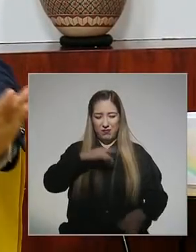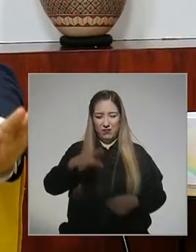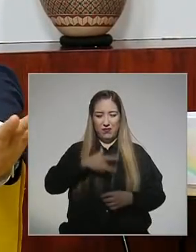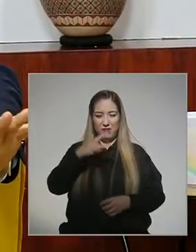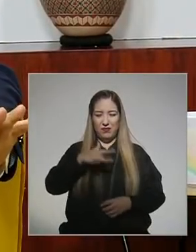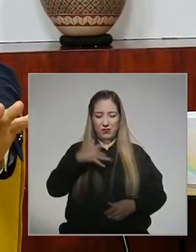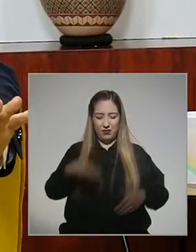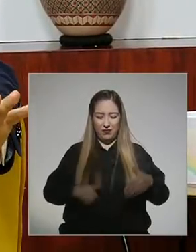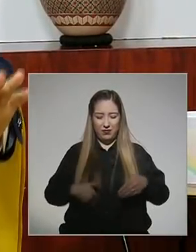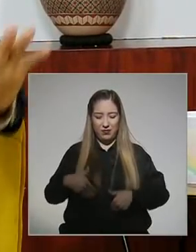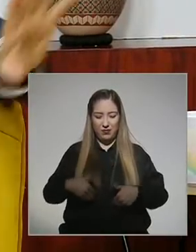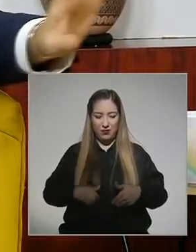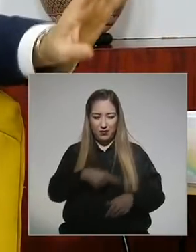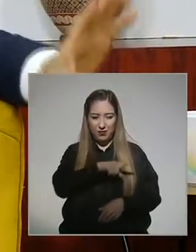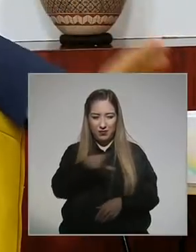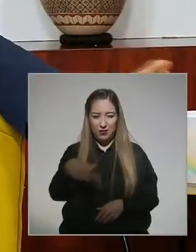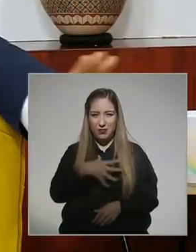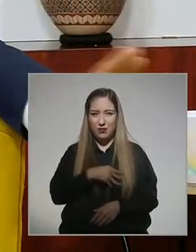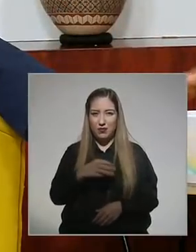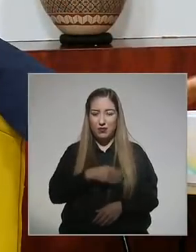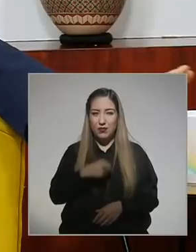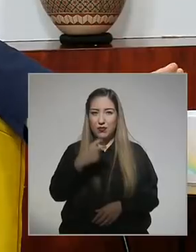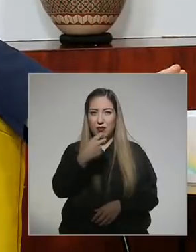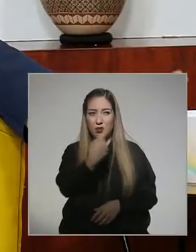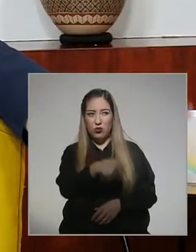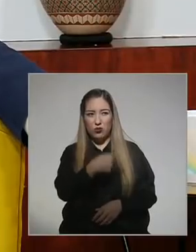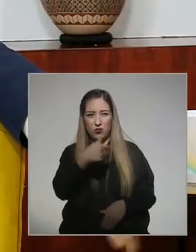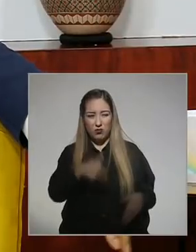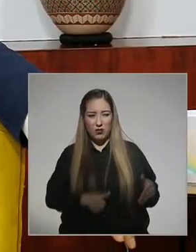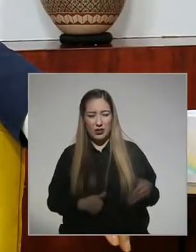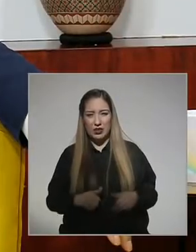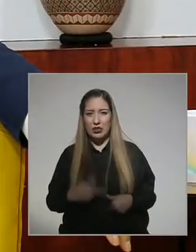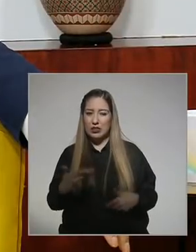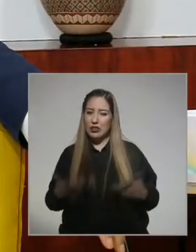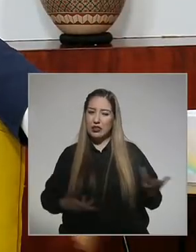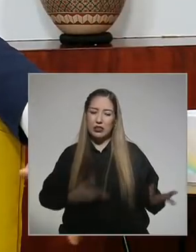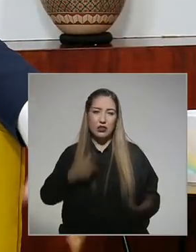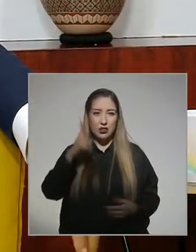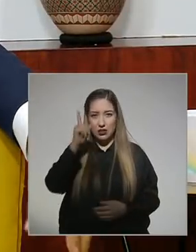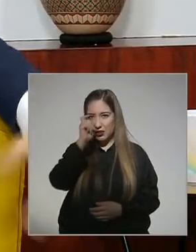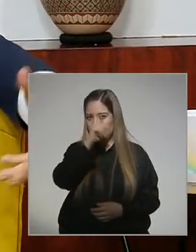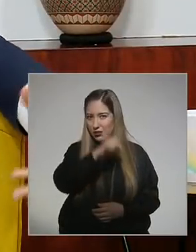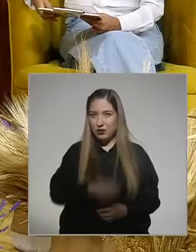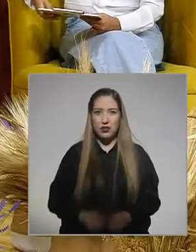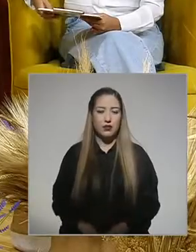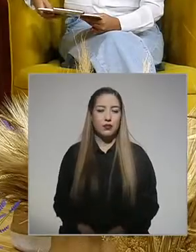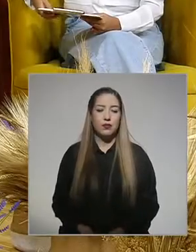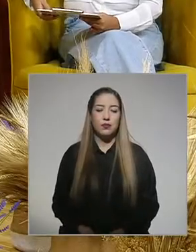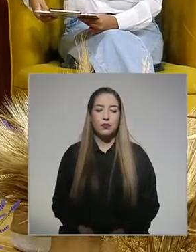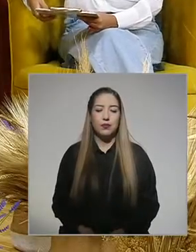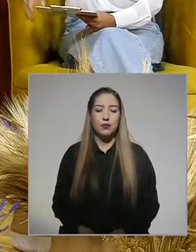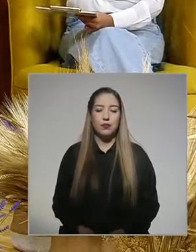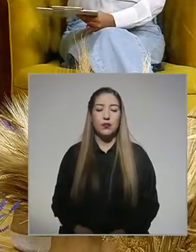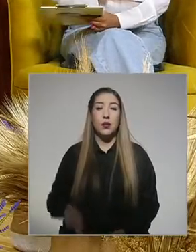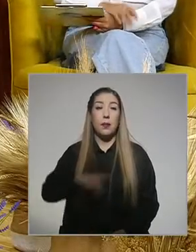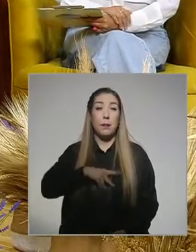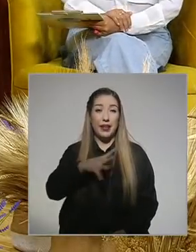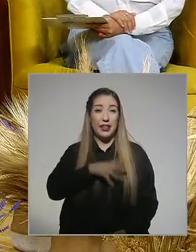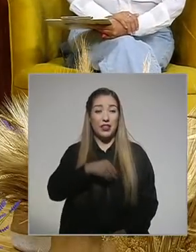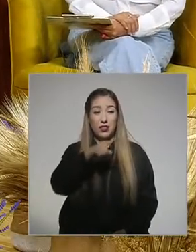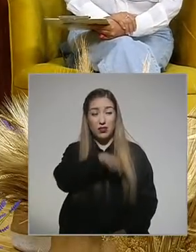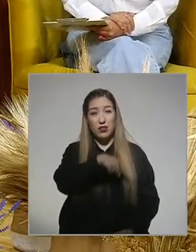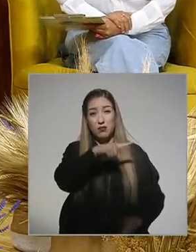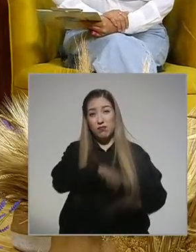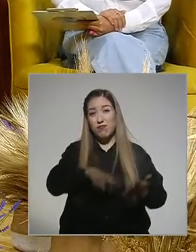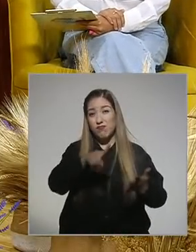el malestar de los hijos. Es una de las cosas más difíciles. Ver que mi hijo reprobó, ver que mi hijo no va a